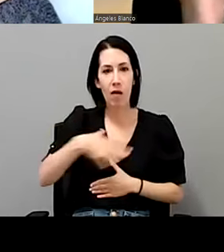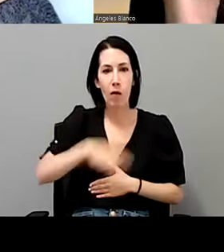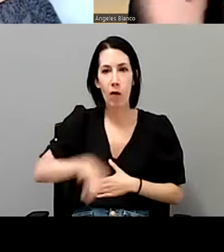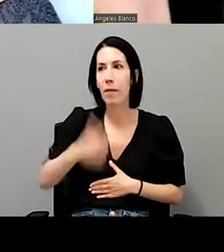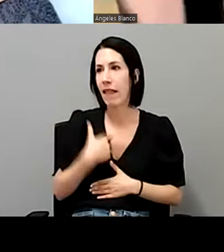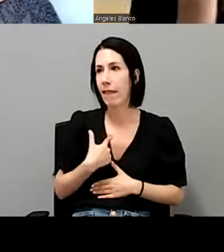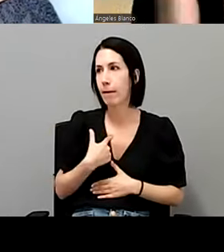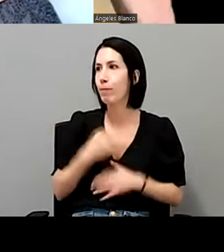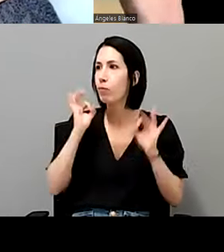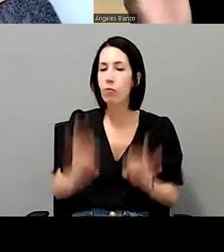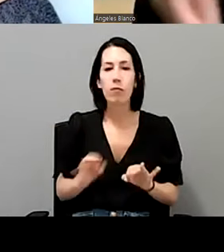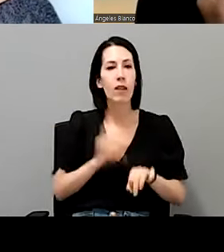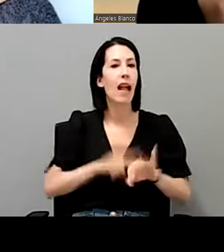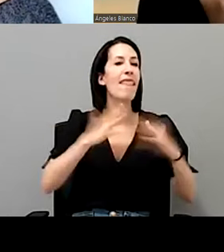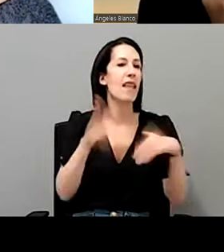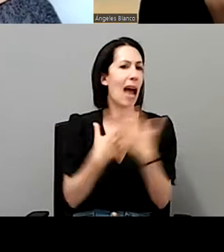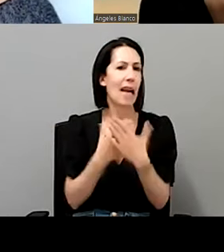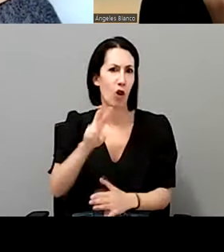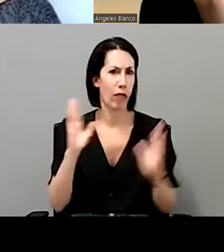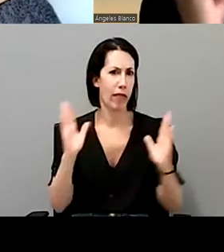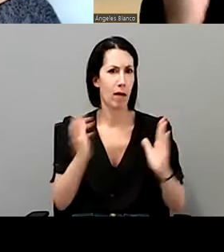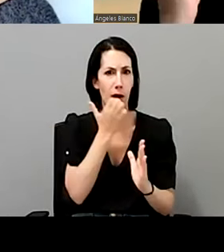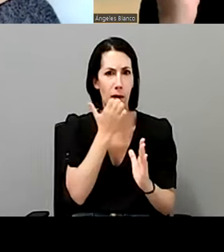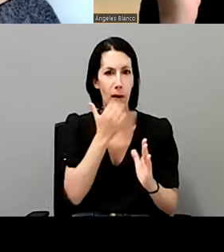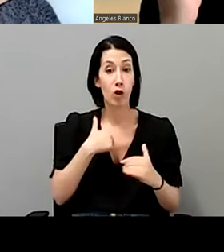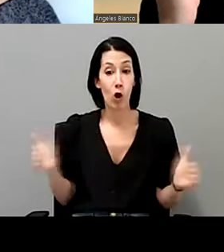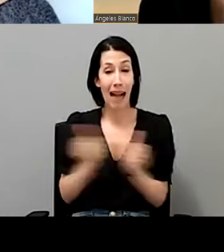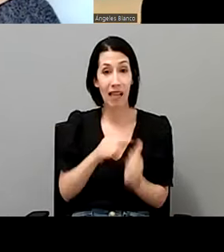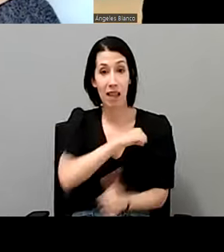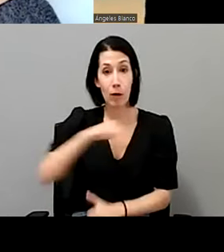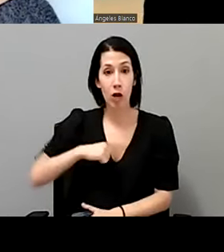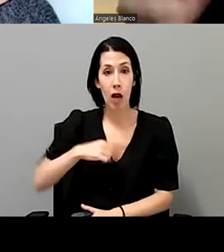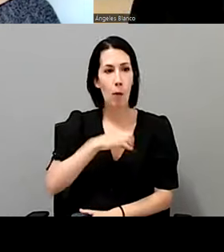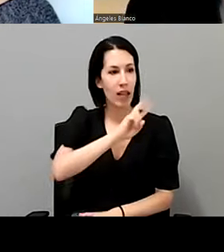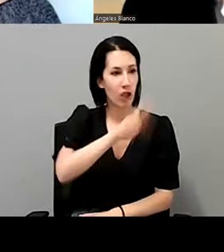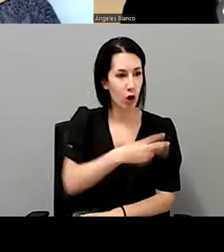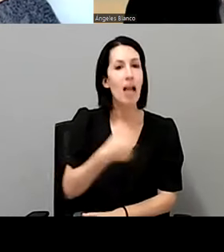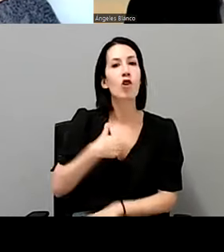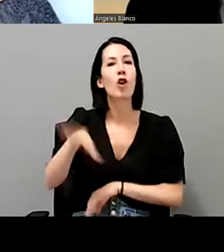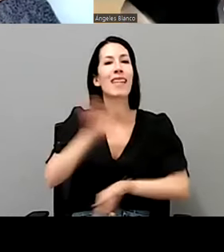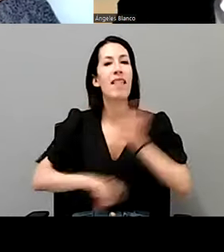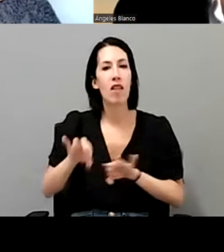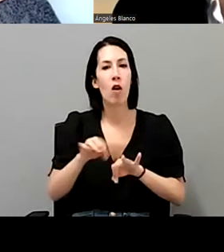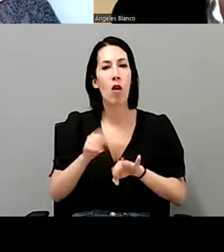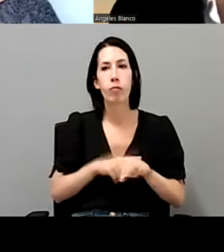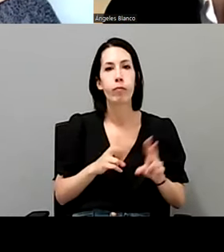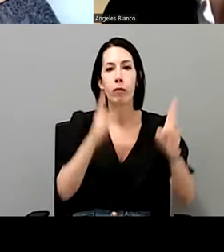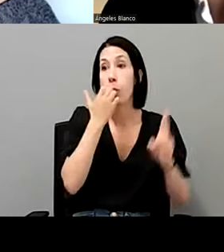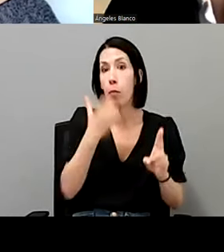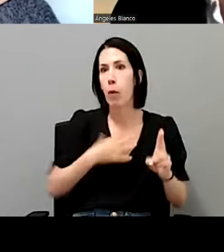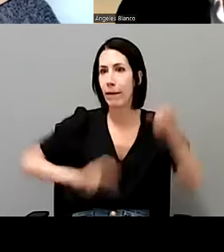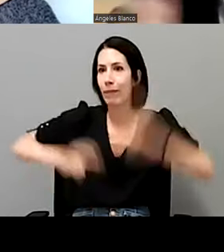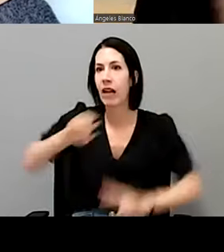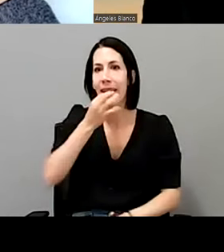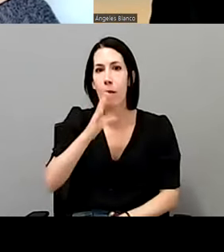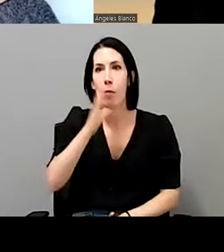a 12, voy a poner un ejemplo. Tú con la asistencia personal tienes esas 2 horas, pero tú decides cuándo son esas 2 horas. Pueden ser por la tarde, porque quiero ir